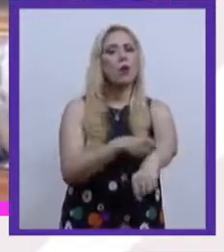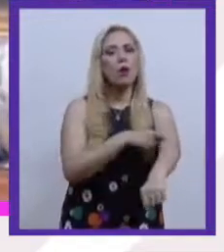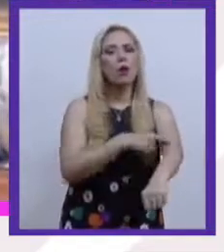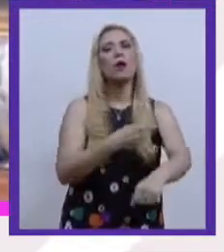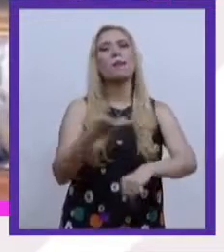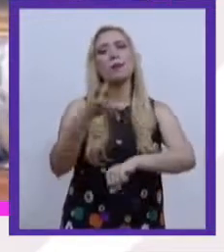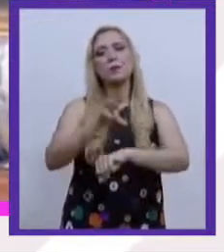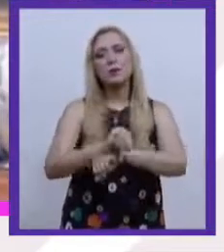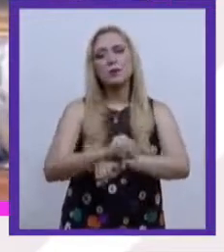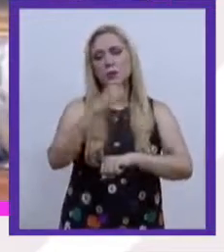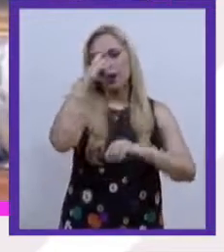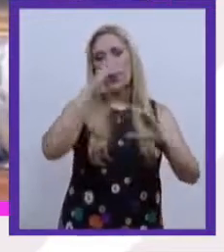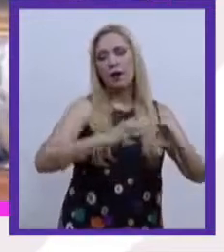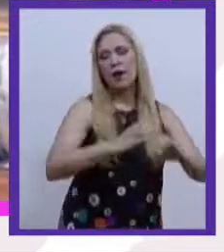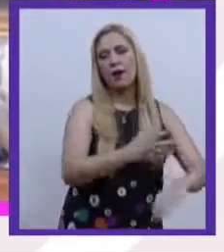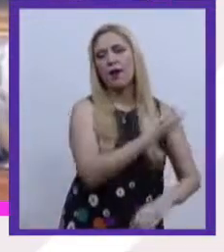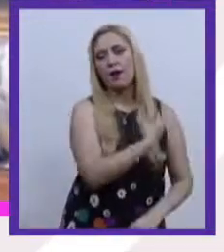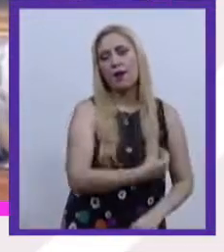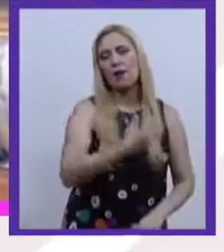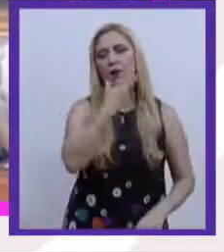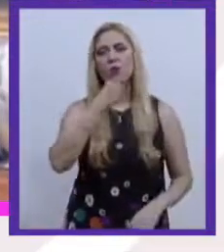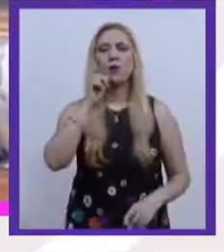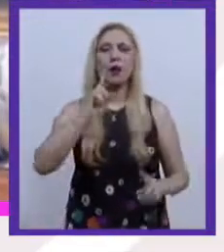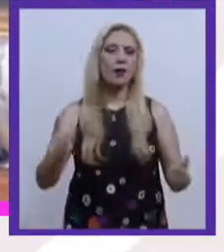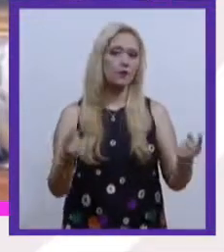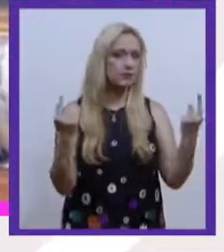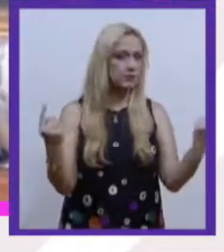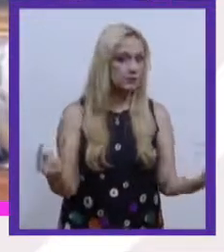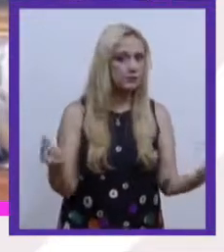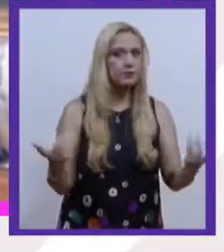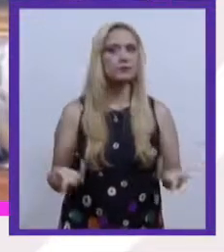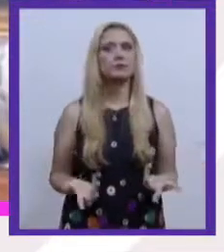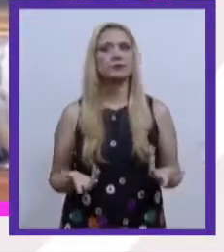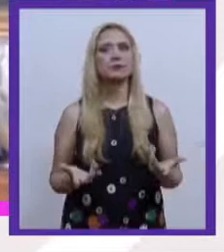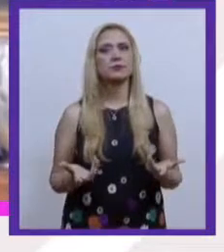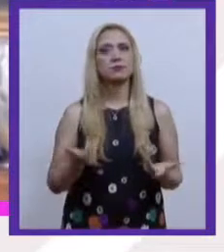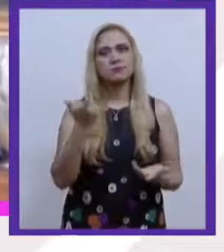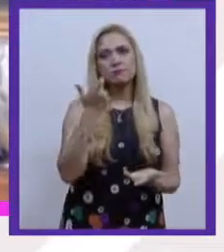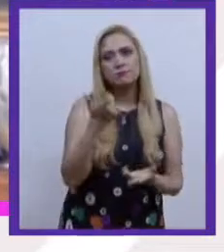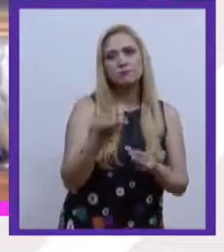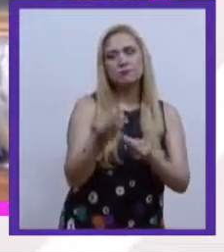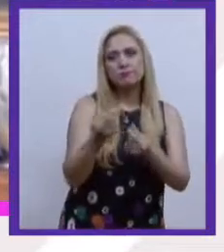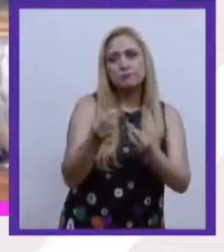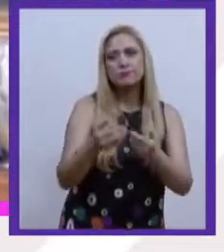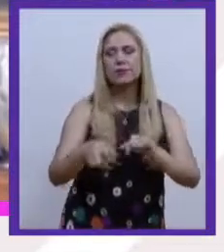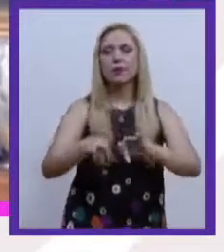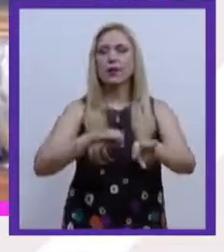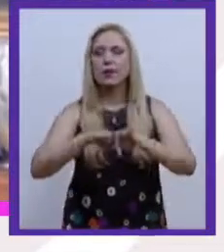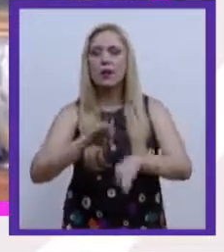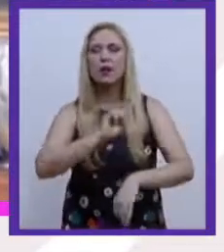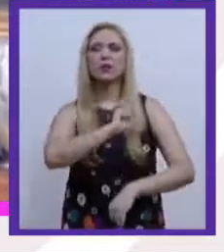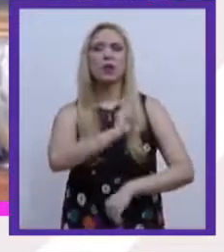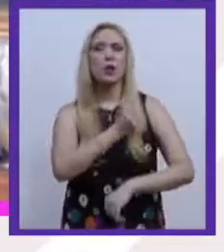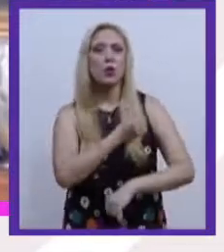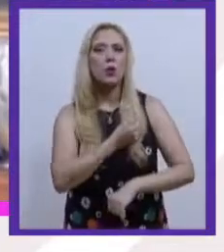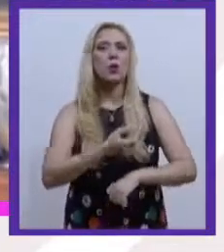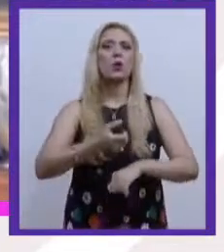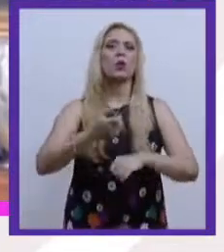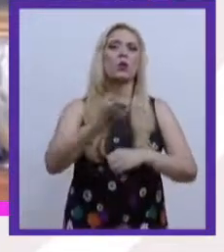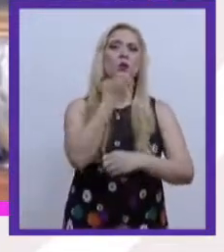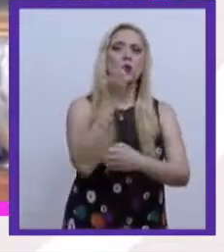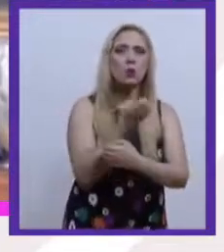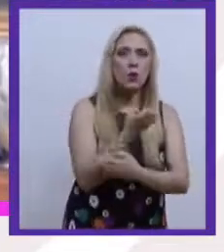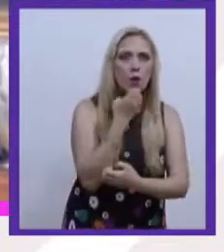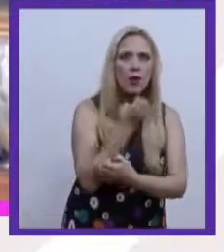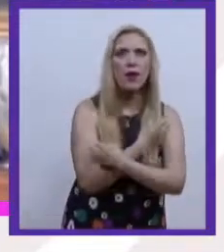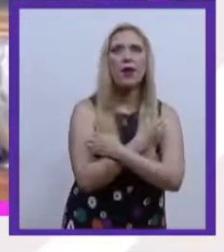y hombres, así como articular las políticas de cuidados con las políticas económicas de empleo, salud, educación, protección social,